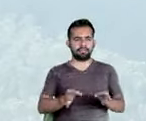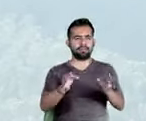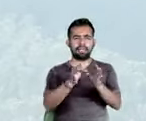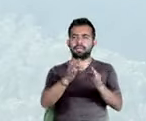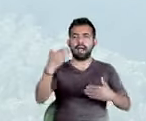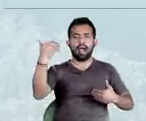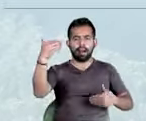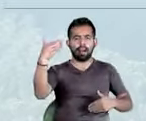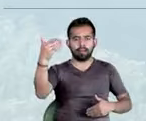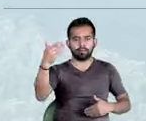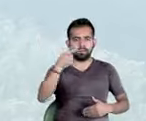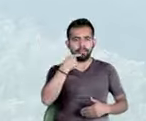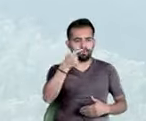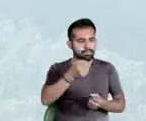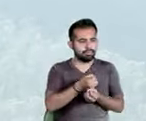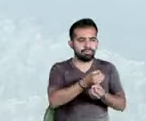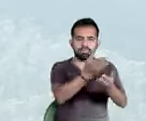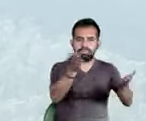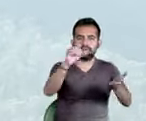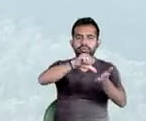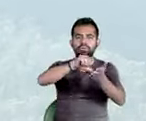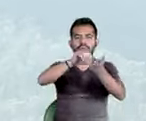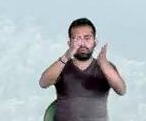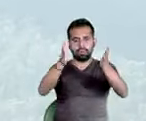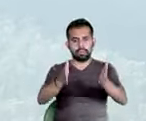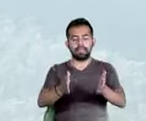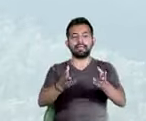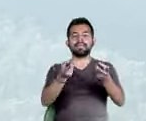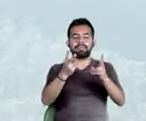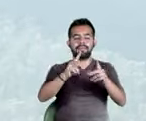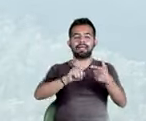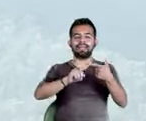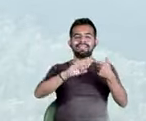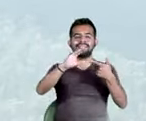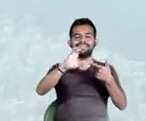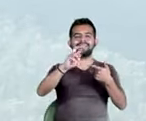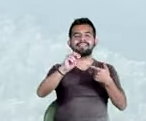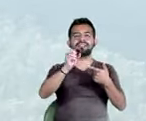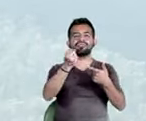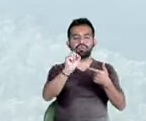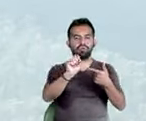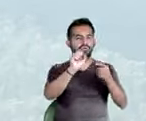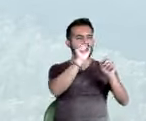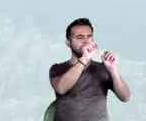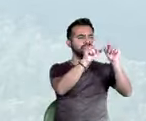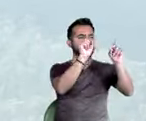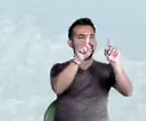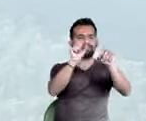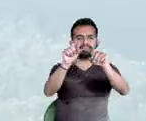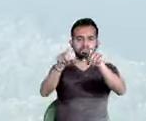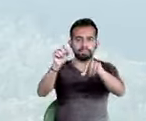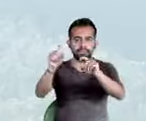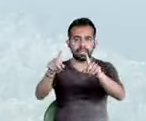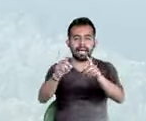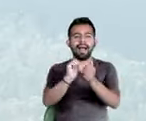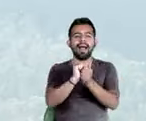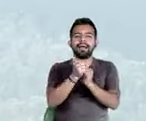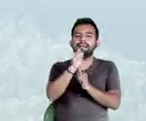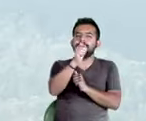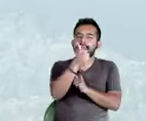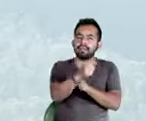ciudadanía. Los censos, que ya no deberían hacerse porque deberíamos tener registros administrativos, se hacen generalmente cada 10